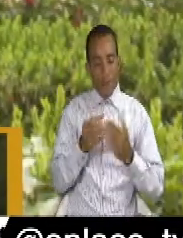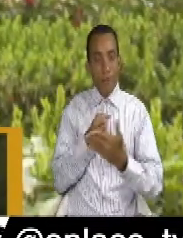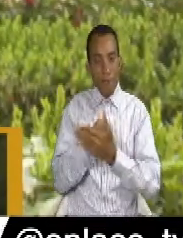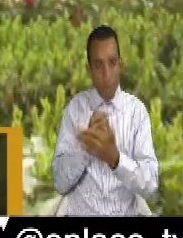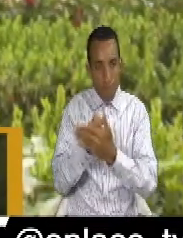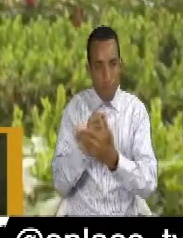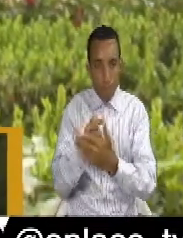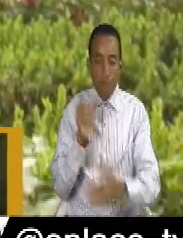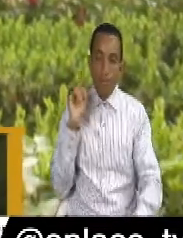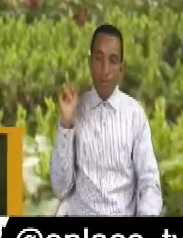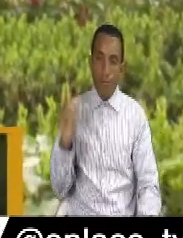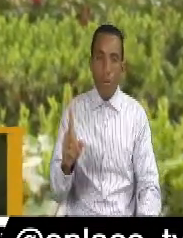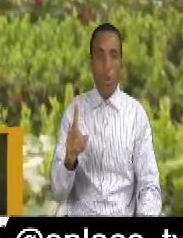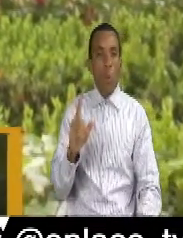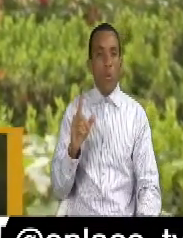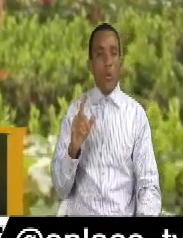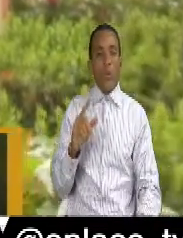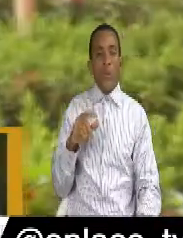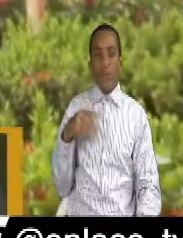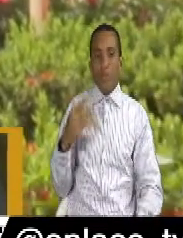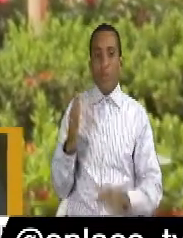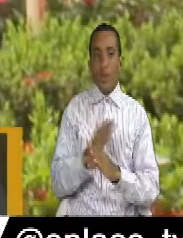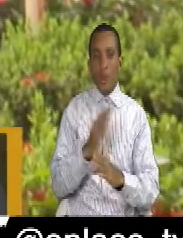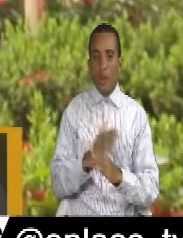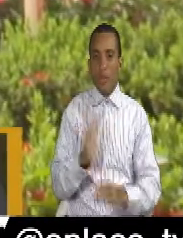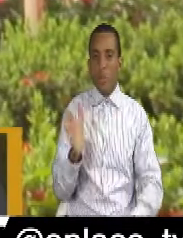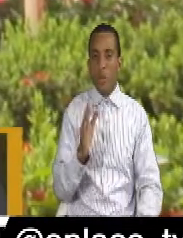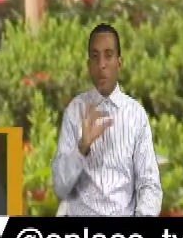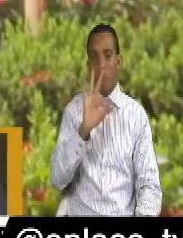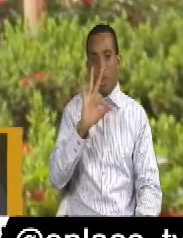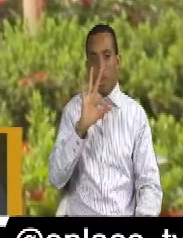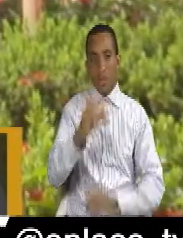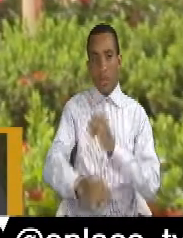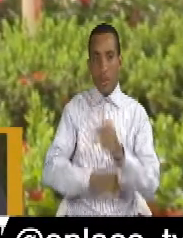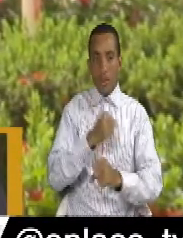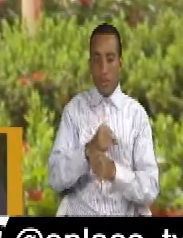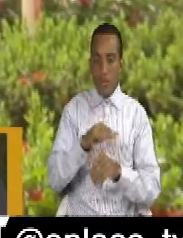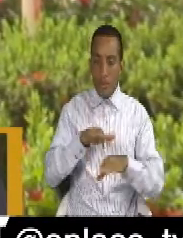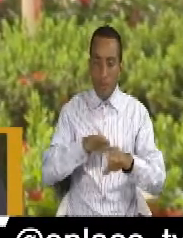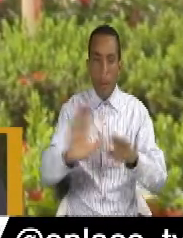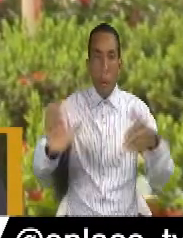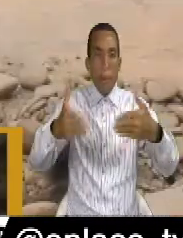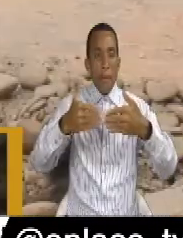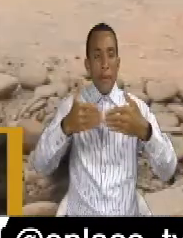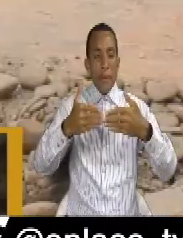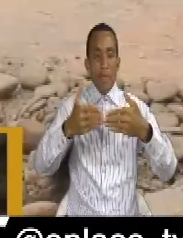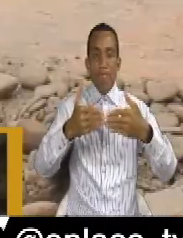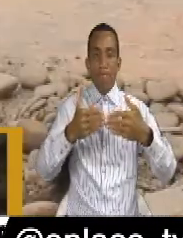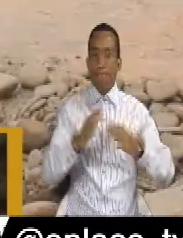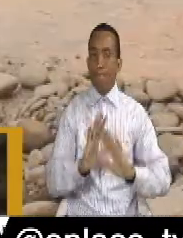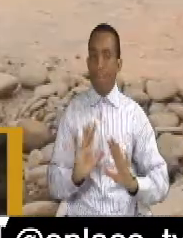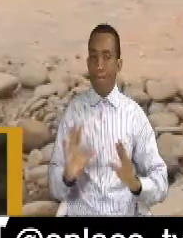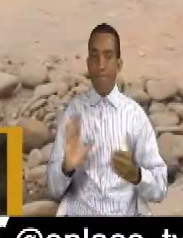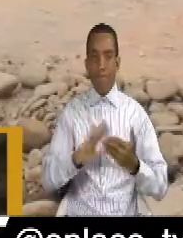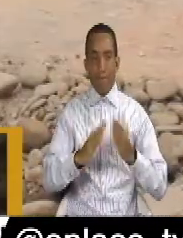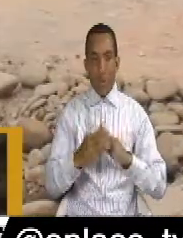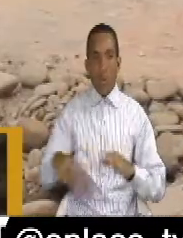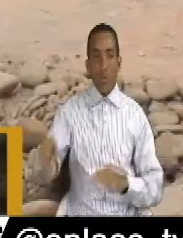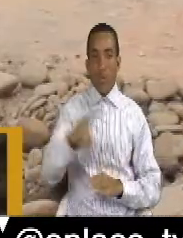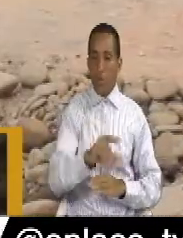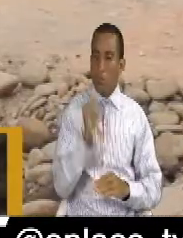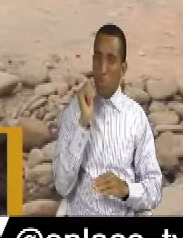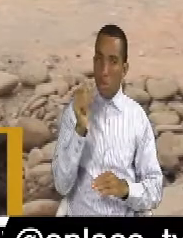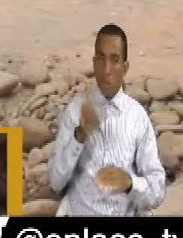problema que tiene de aproximadamente casi 3 años, una vía totalmente cerrada. La comunidad y ustedes mismos, los medios